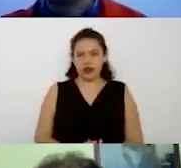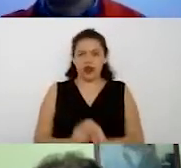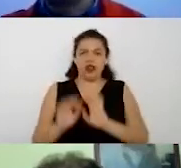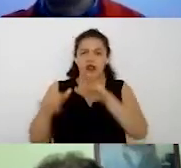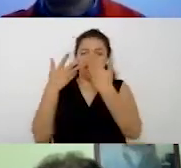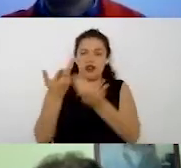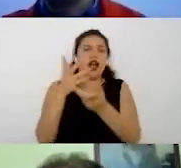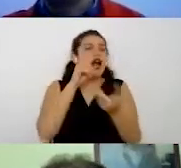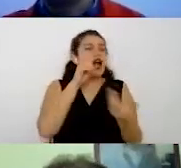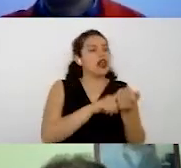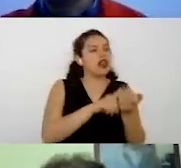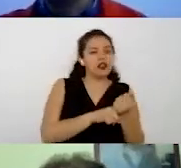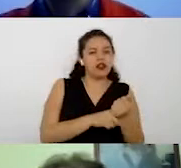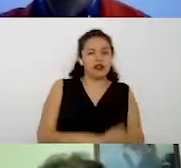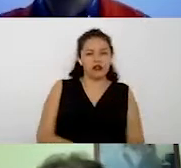interna,